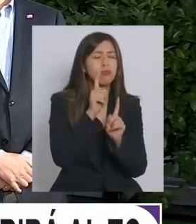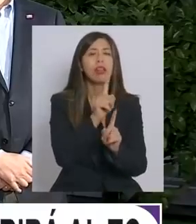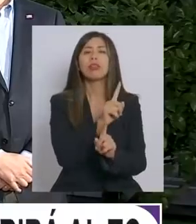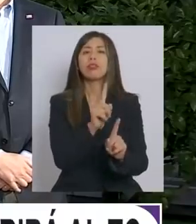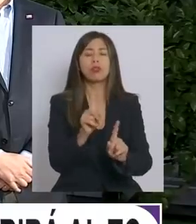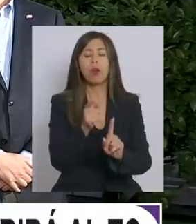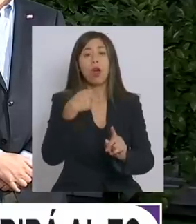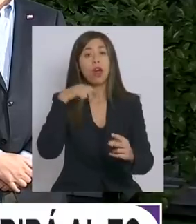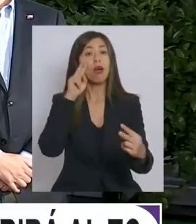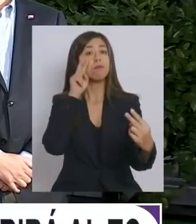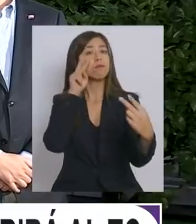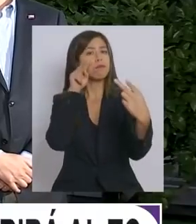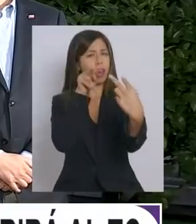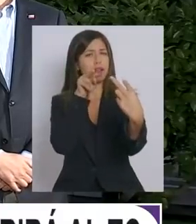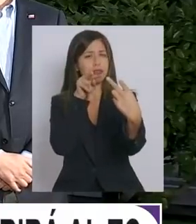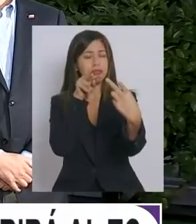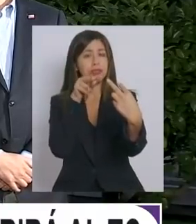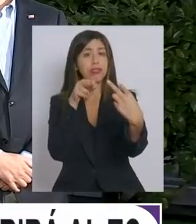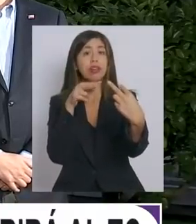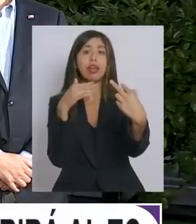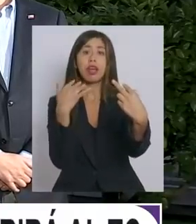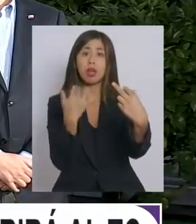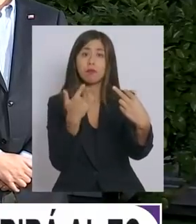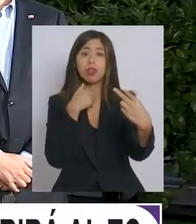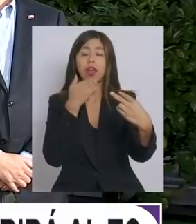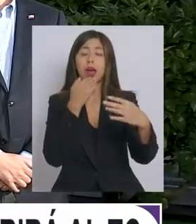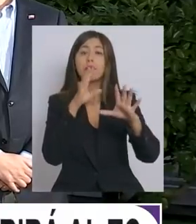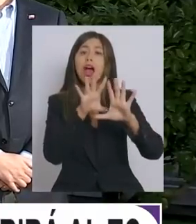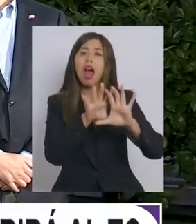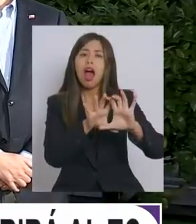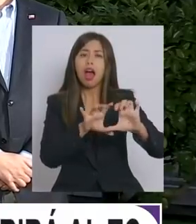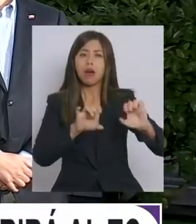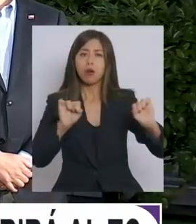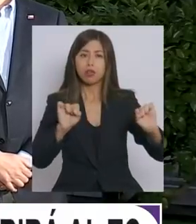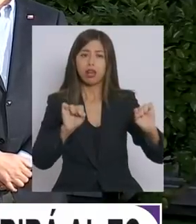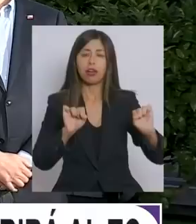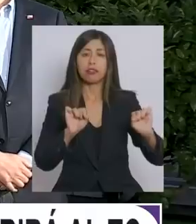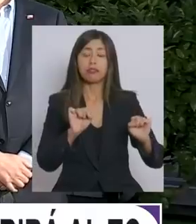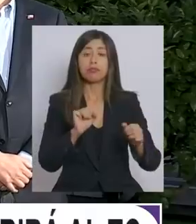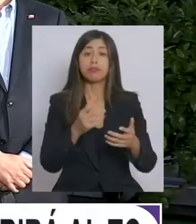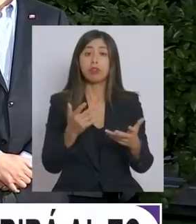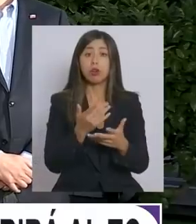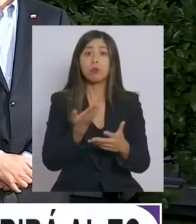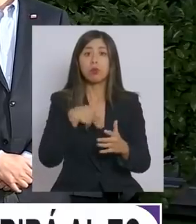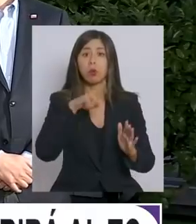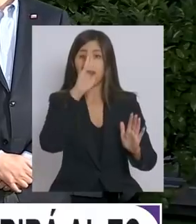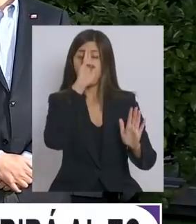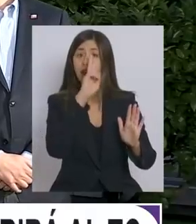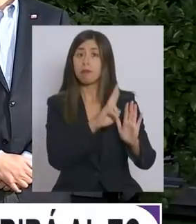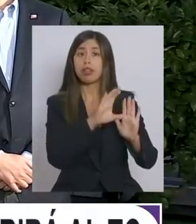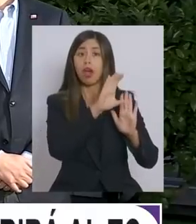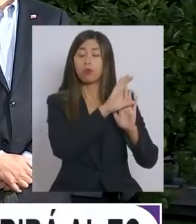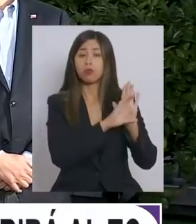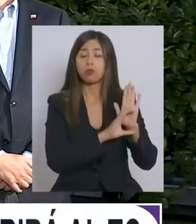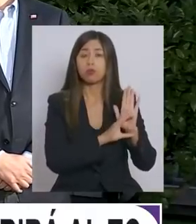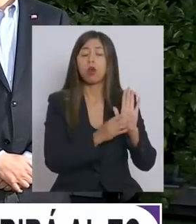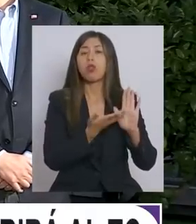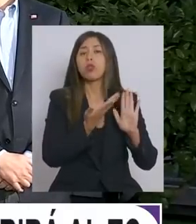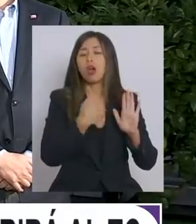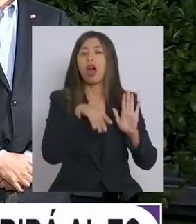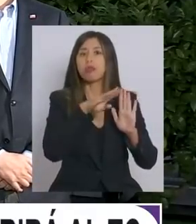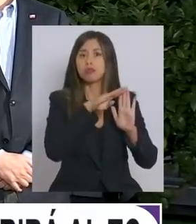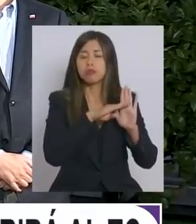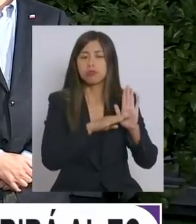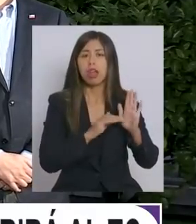Es el momento de mirarnos a los ojos y ojalá ponernos de acuerdo sobre cómo, respetando nuestra institucionalidad, entre todos